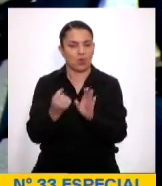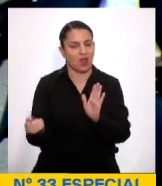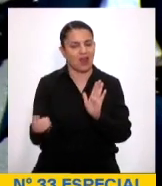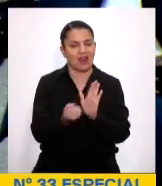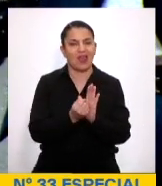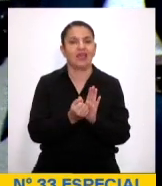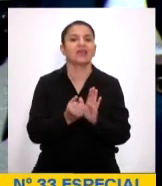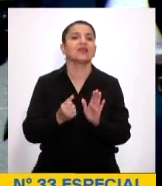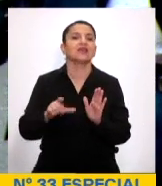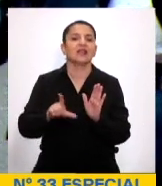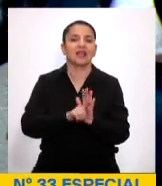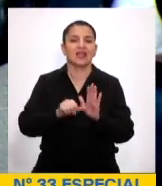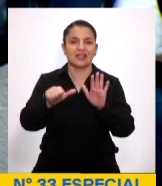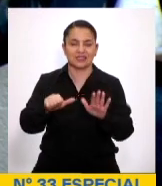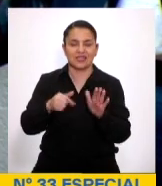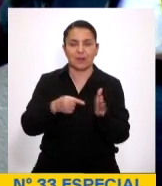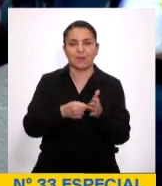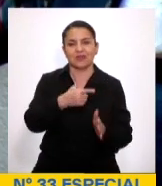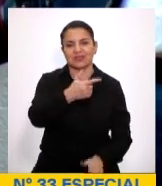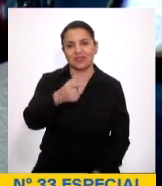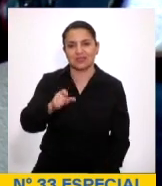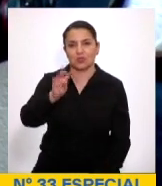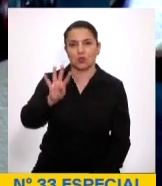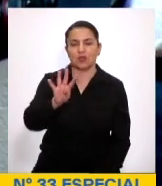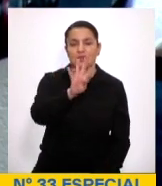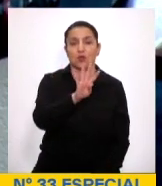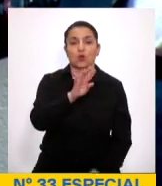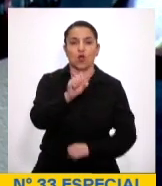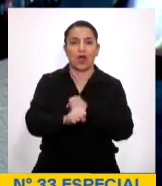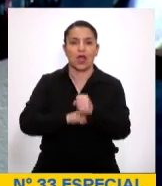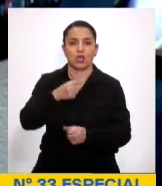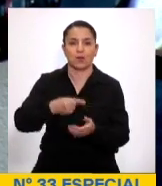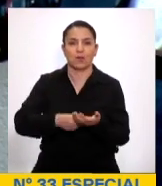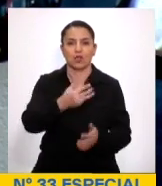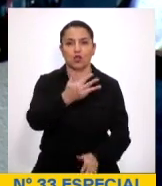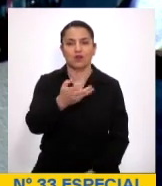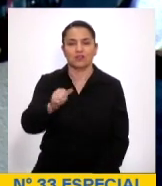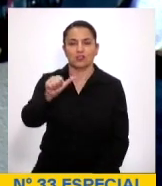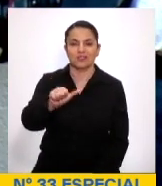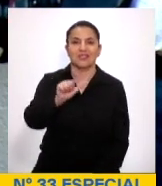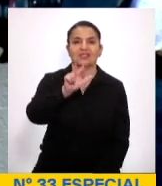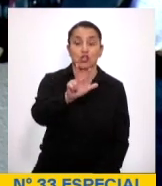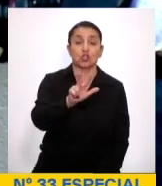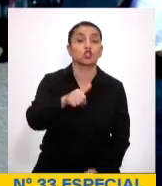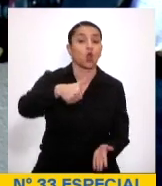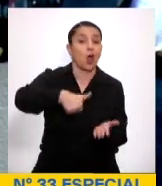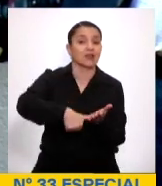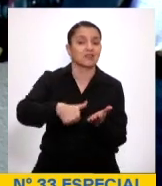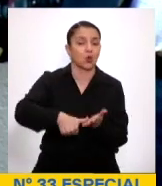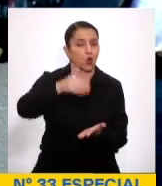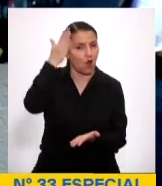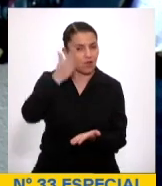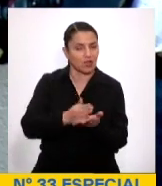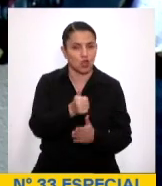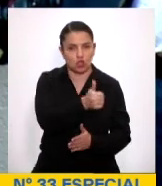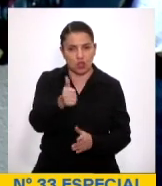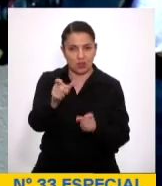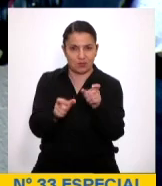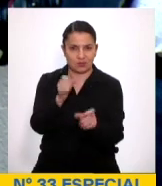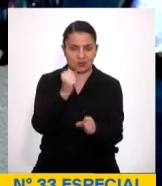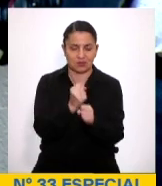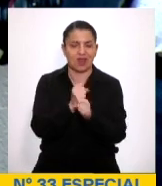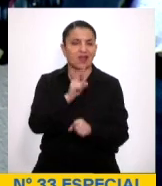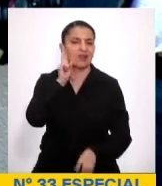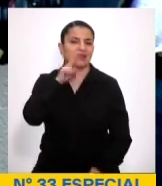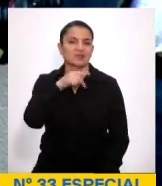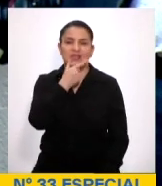167 24 de 1968 que creó un seguro obligatorio para todos los trabajadores y sin duda